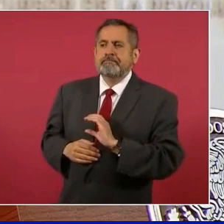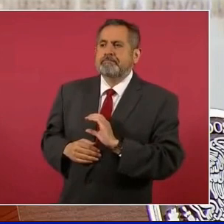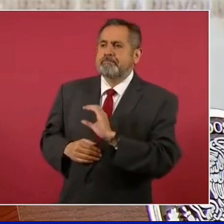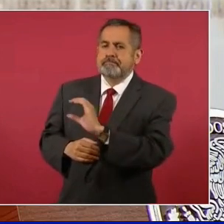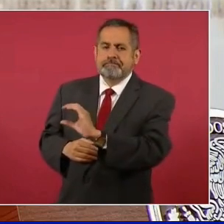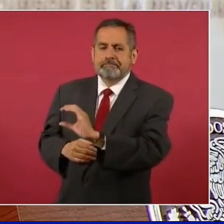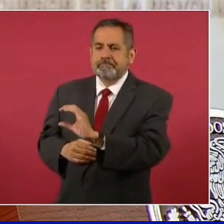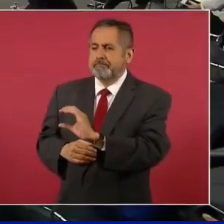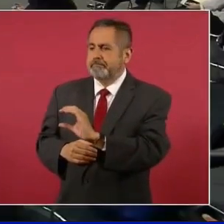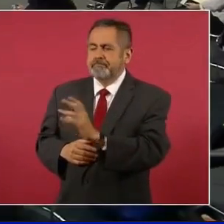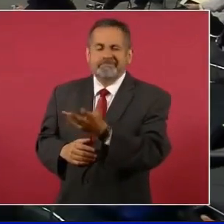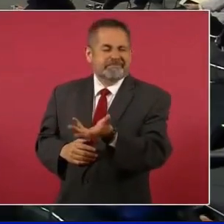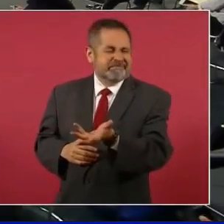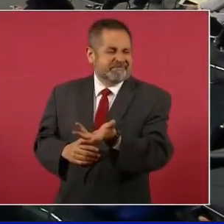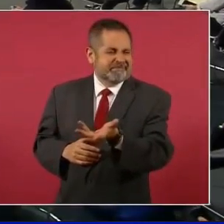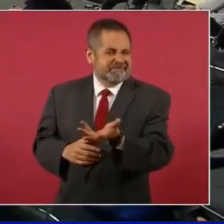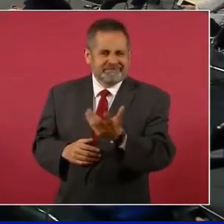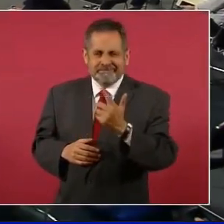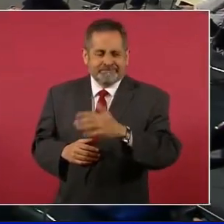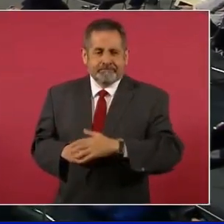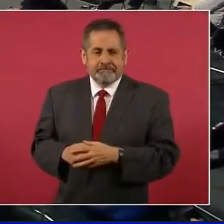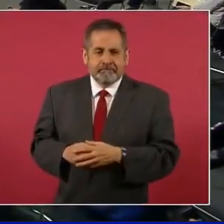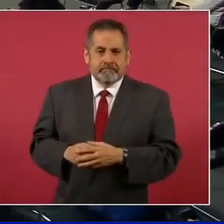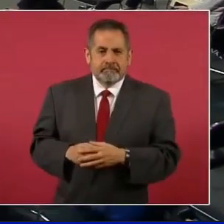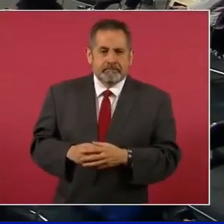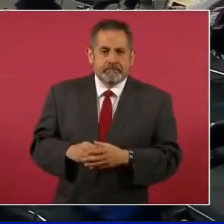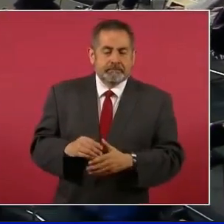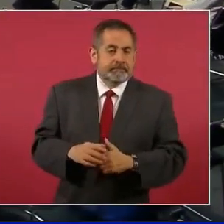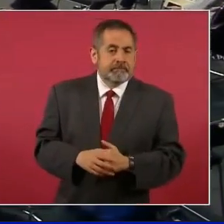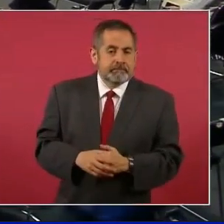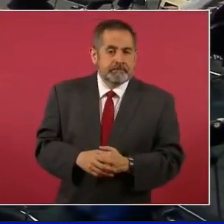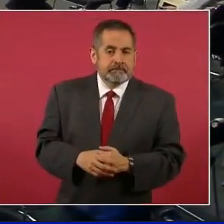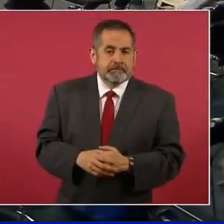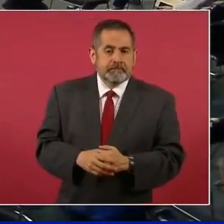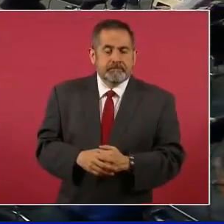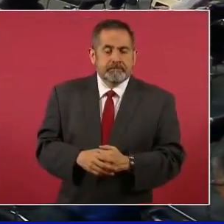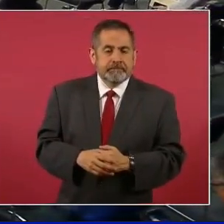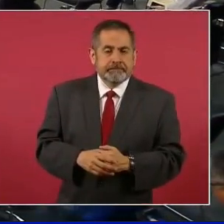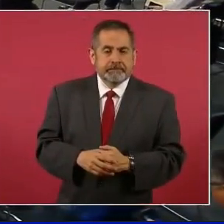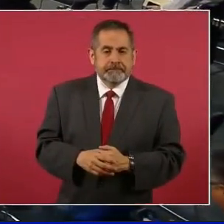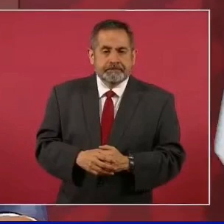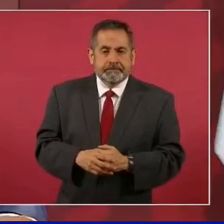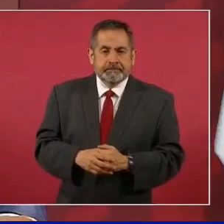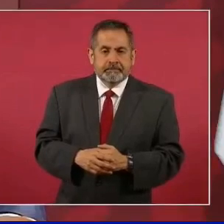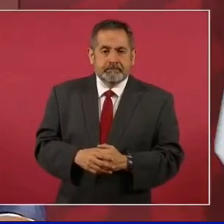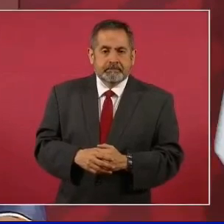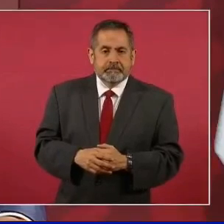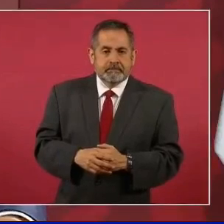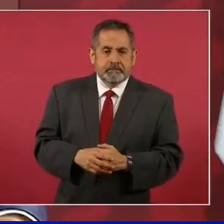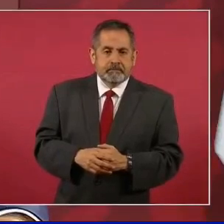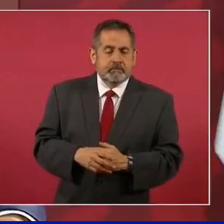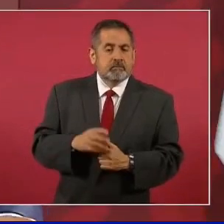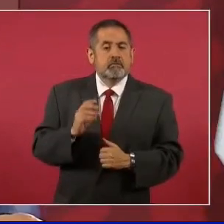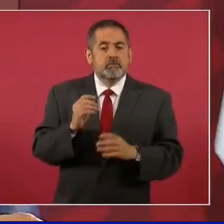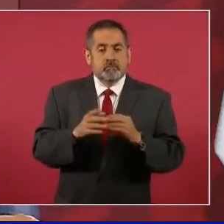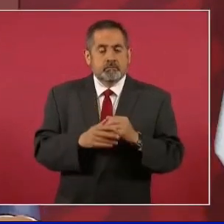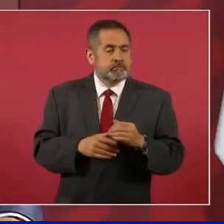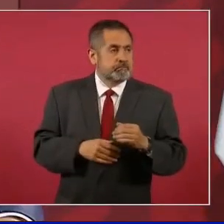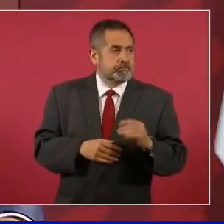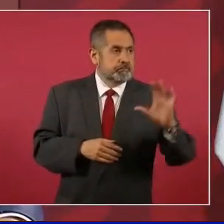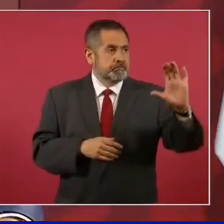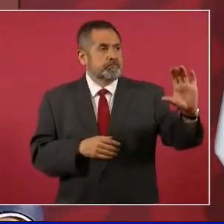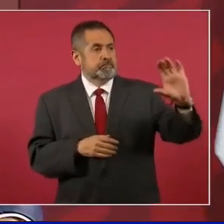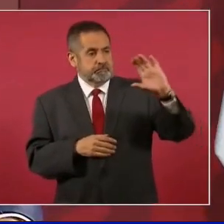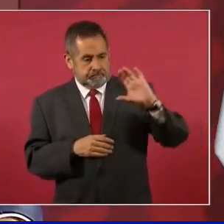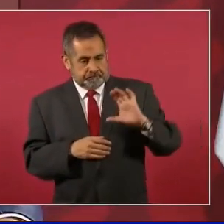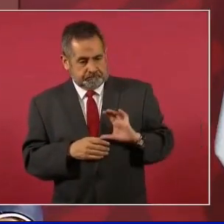Lo otro era: no me des nada, pero yo te recomiendo a la empresa constructora.